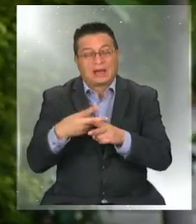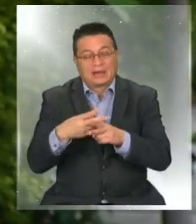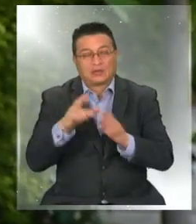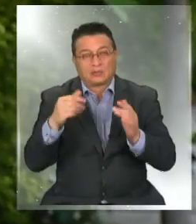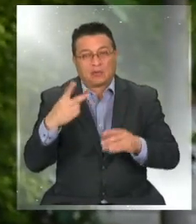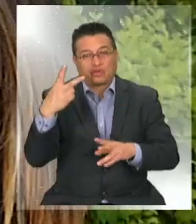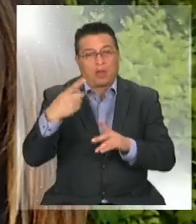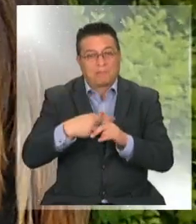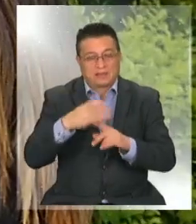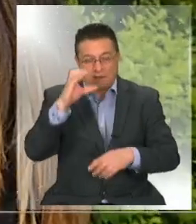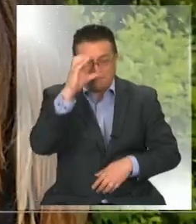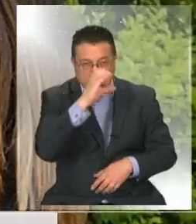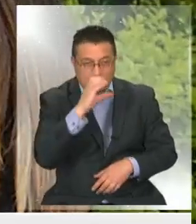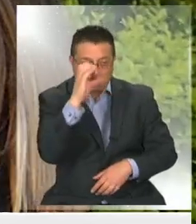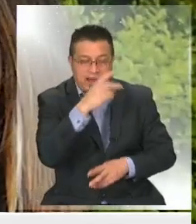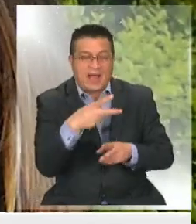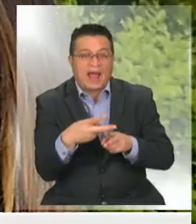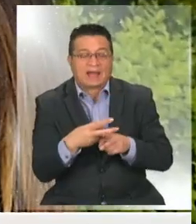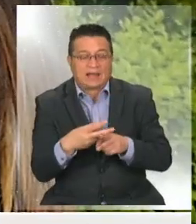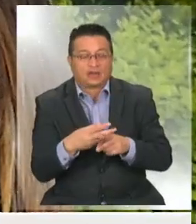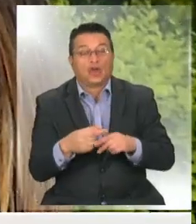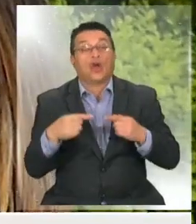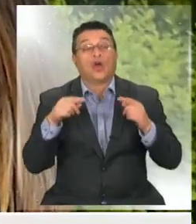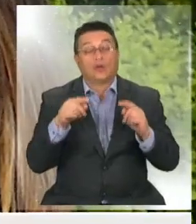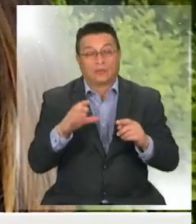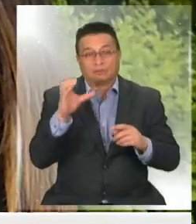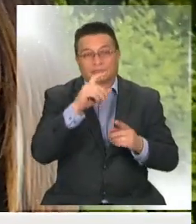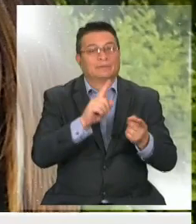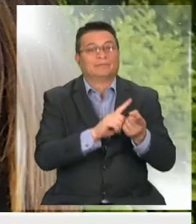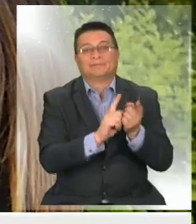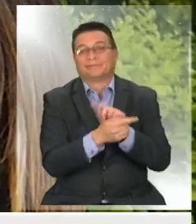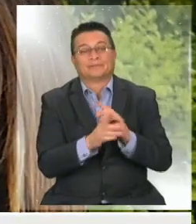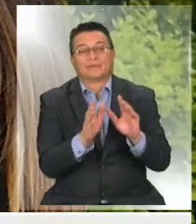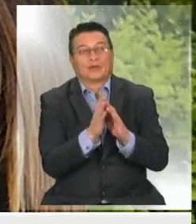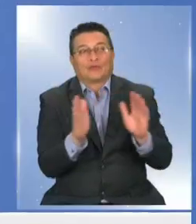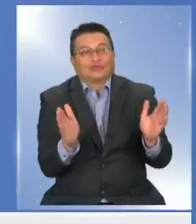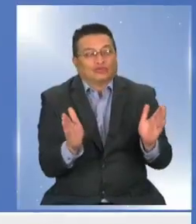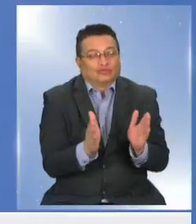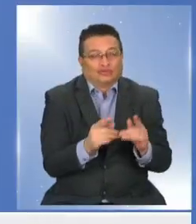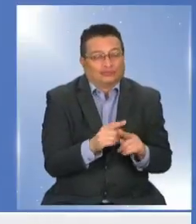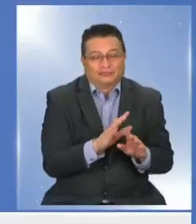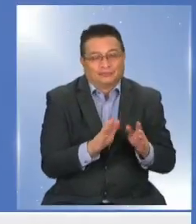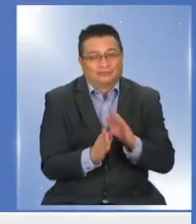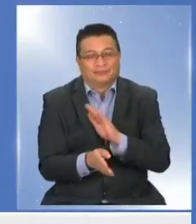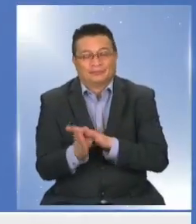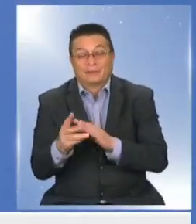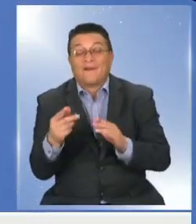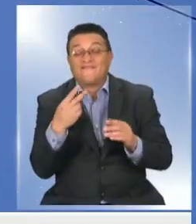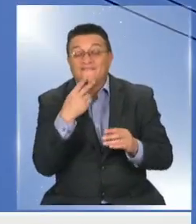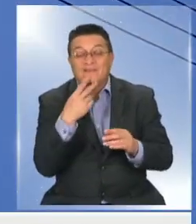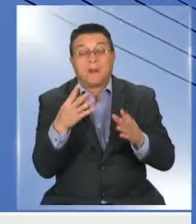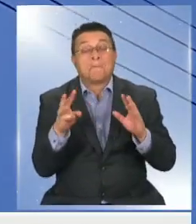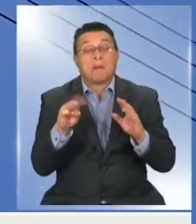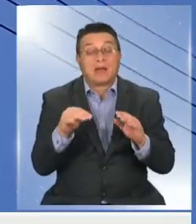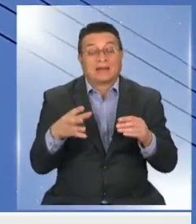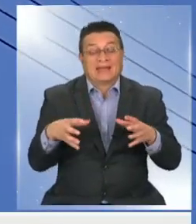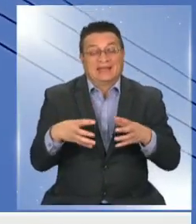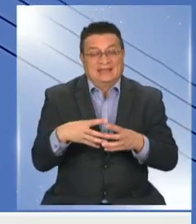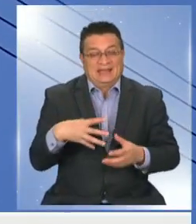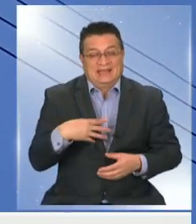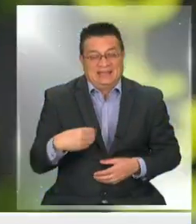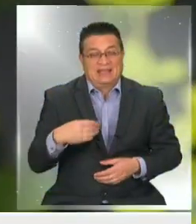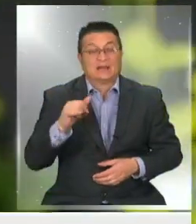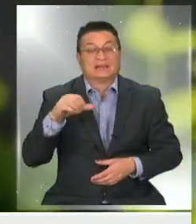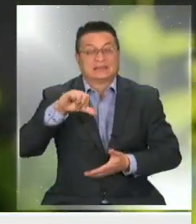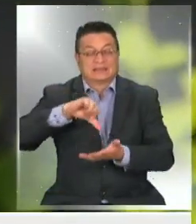hace 2 meses. Mari Paula quiere mudarse porque su departamento ya se le hizo pequeño. Vive con su madre y su hija en Santiago Centro